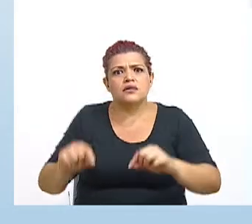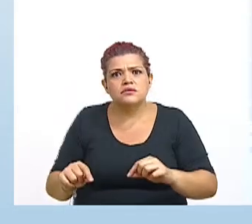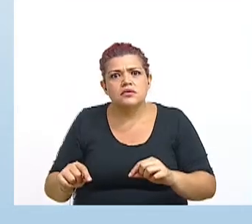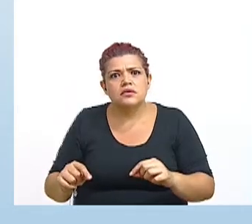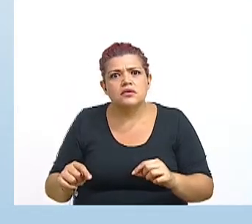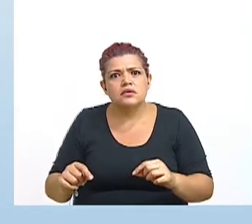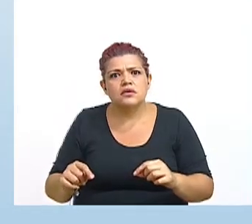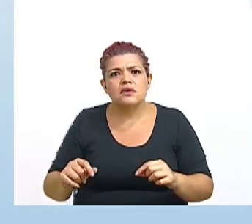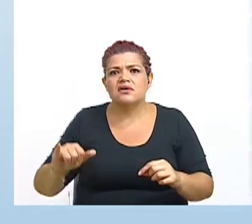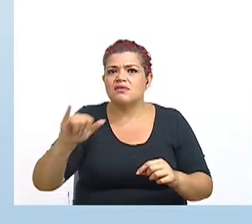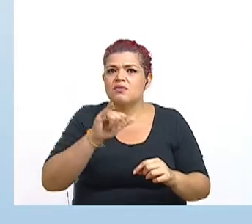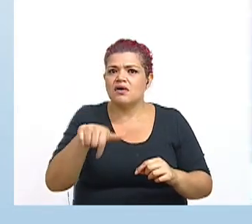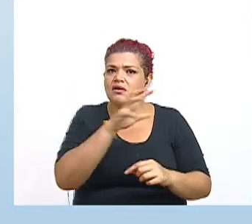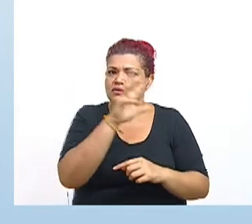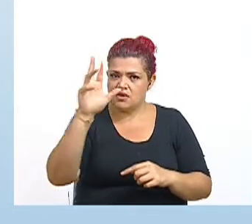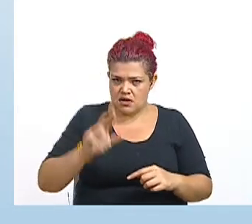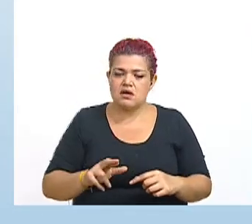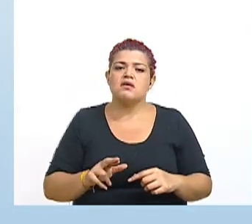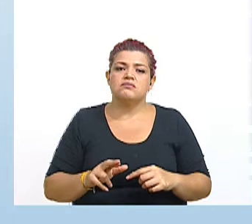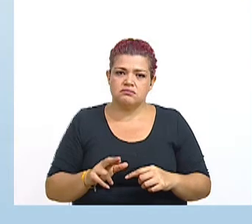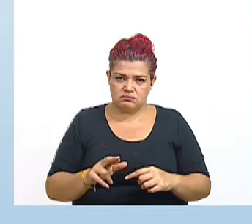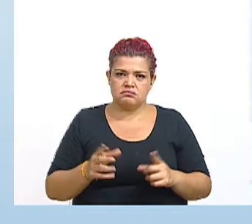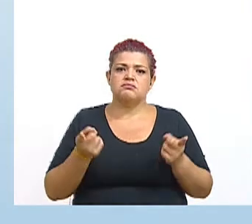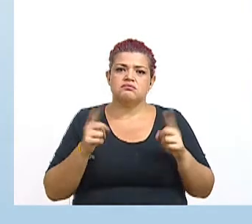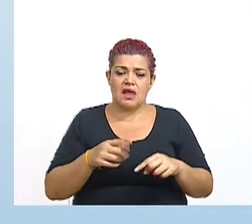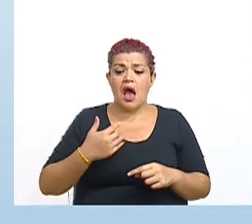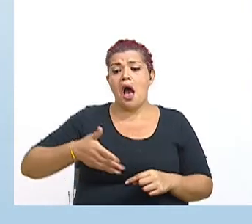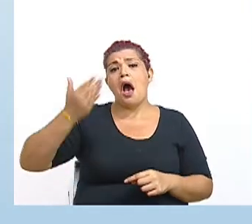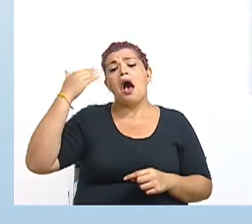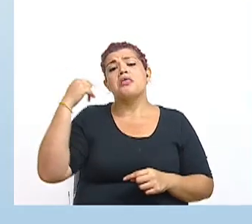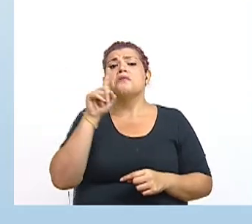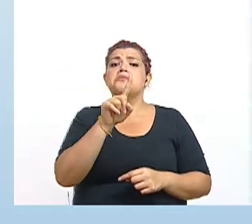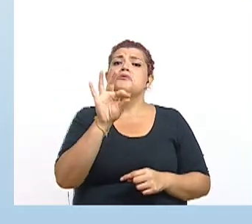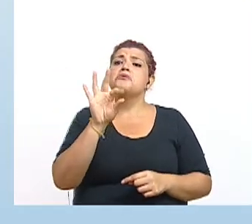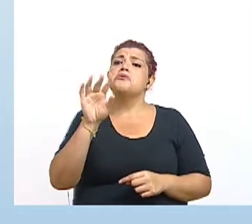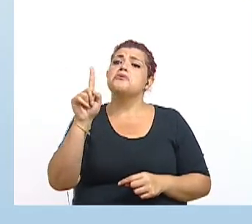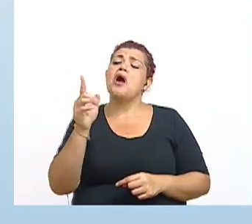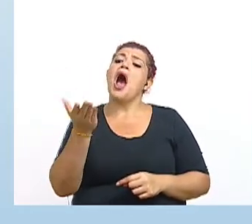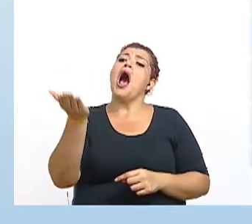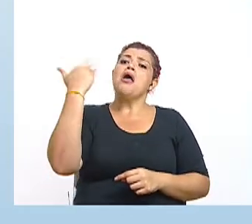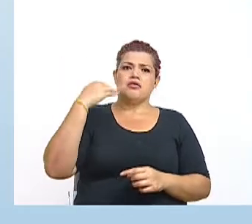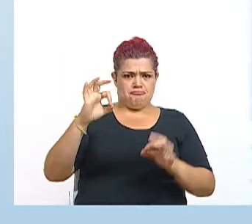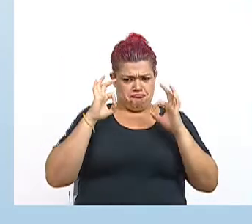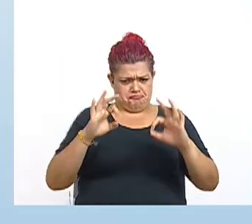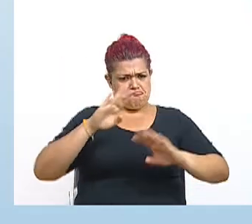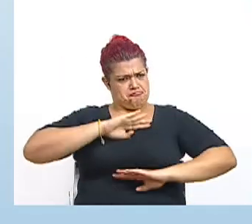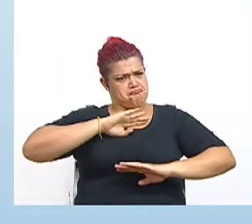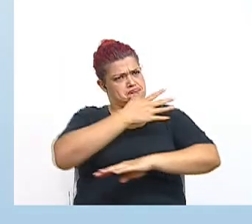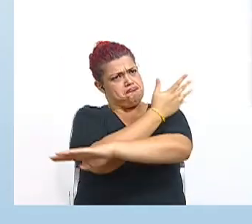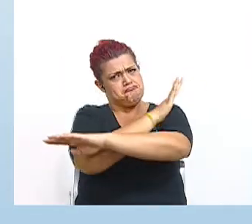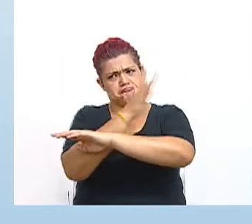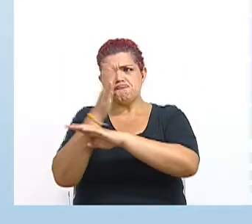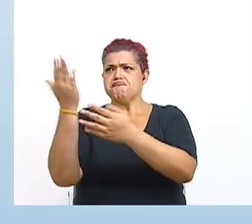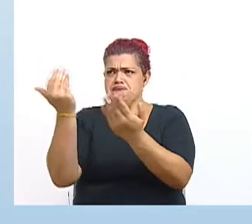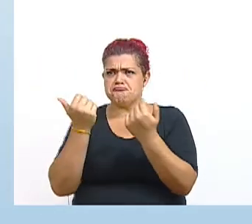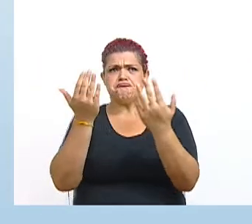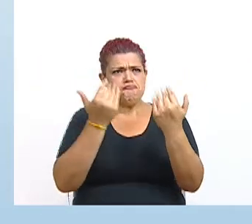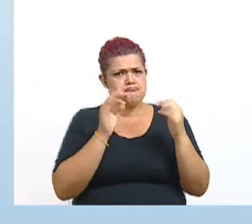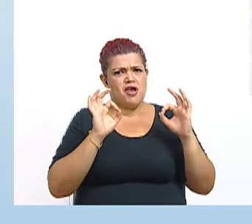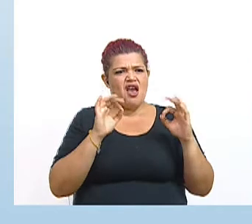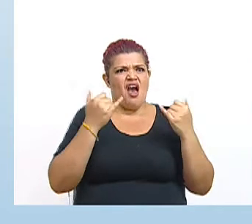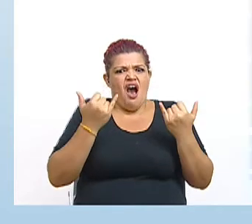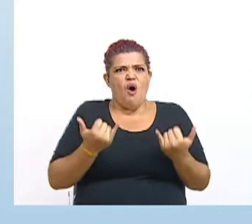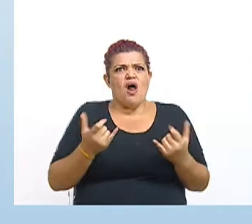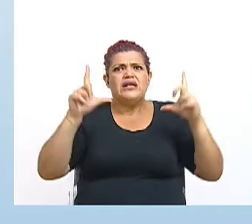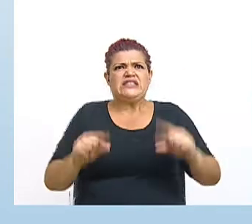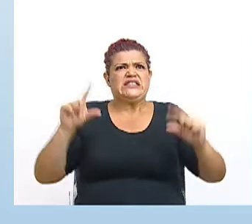en el contexto de Costa Rica, un país que antes del año 91 tenía una buena capacidad y que ahora en cambio nos muestra un